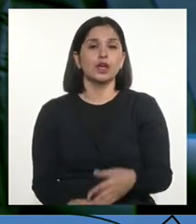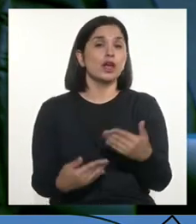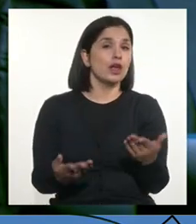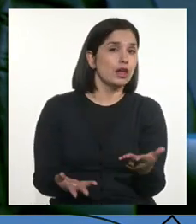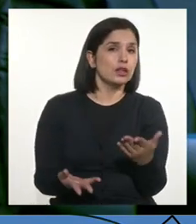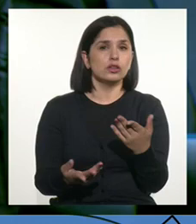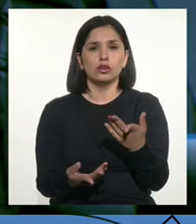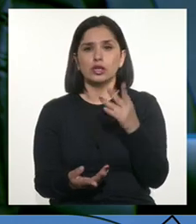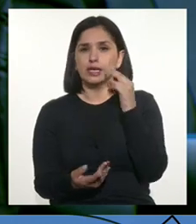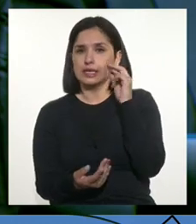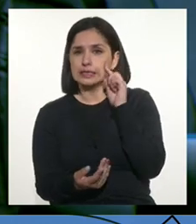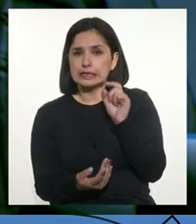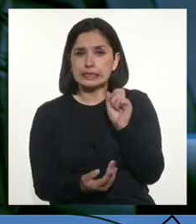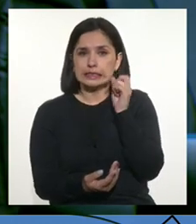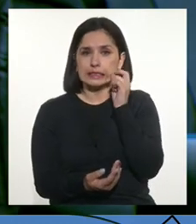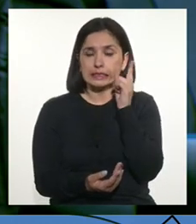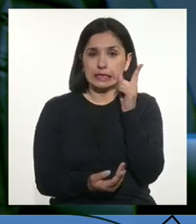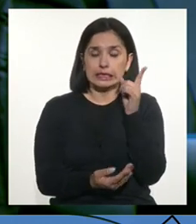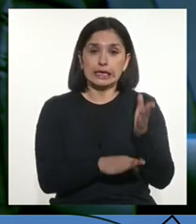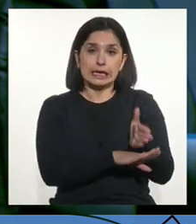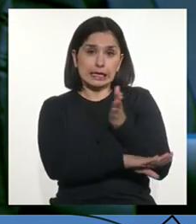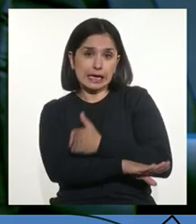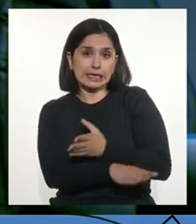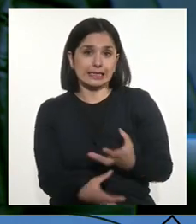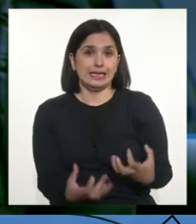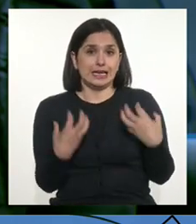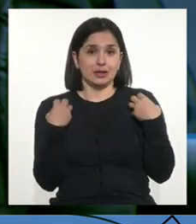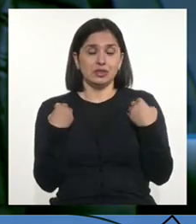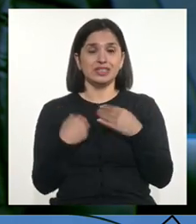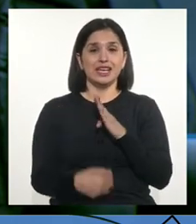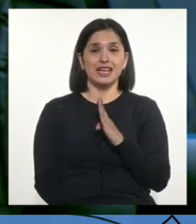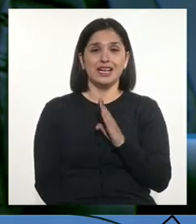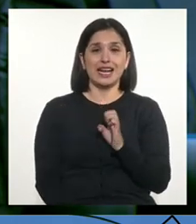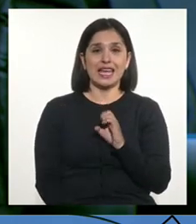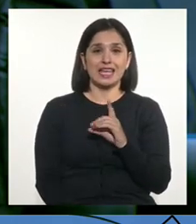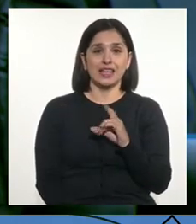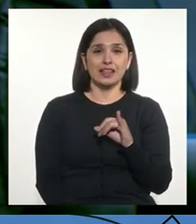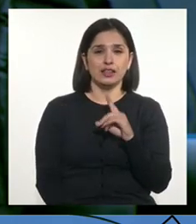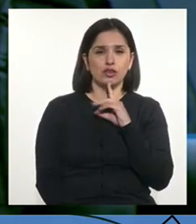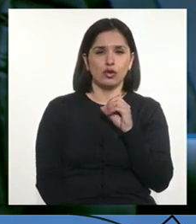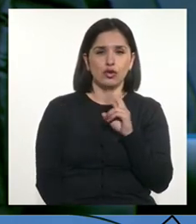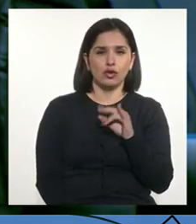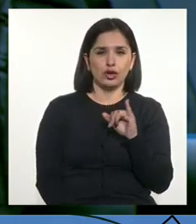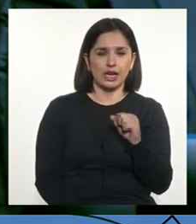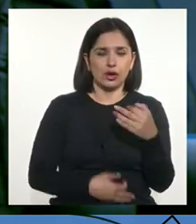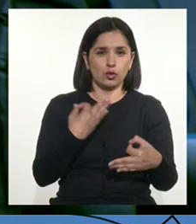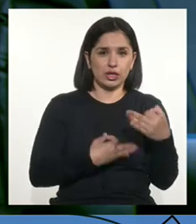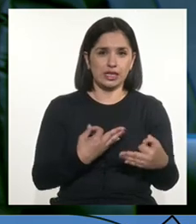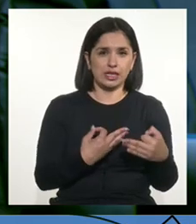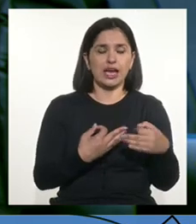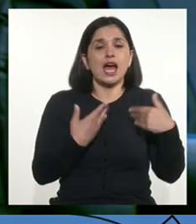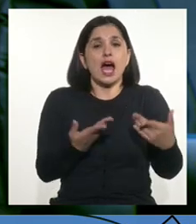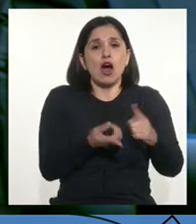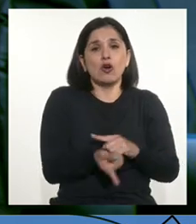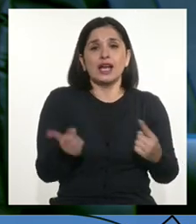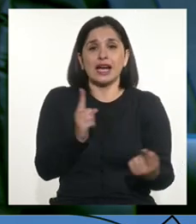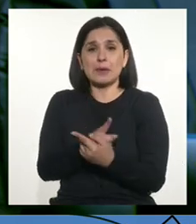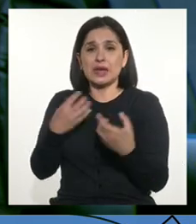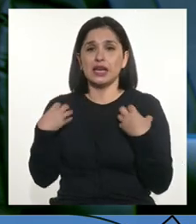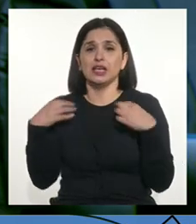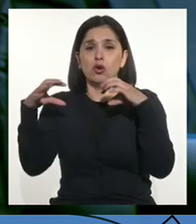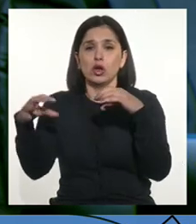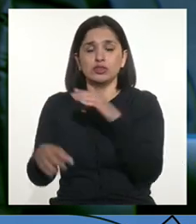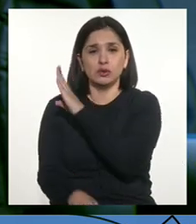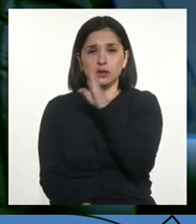que parte de la editorial jurídica que esto sea y nazca de la biblioteca del congreso el director de la biblioteca señaló que